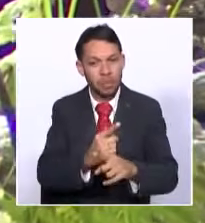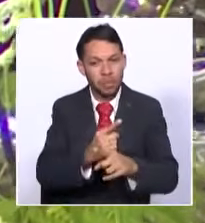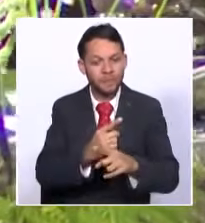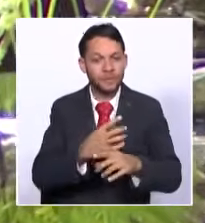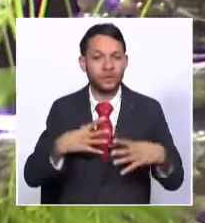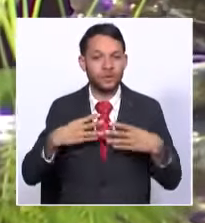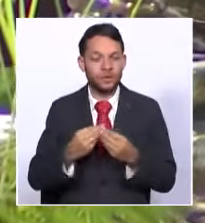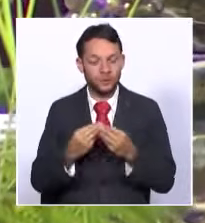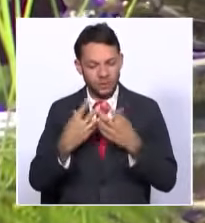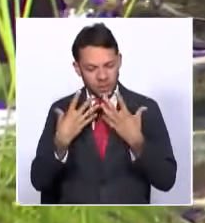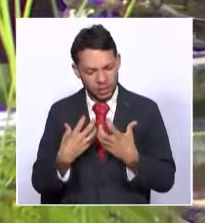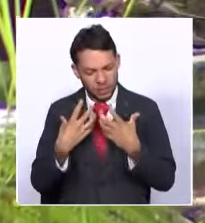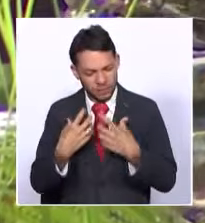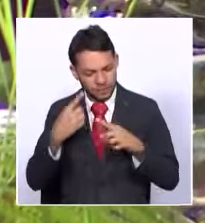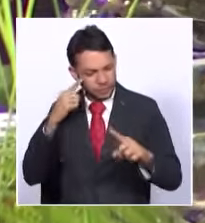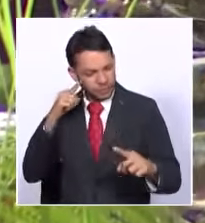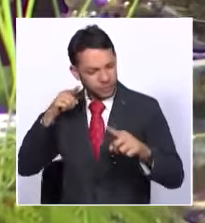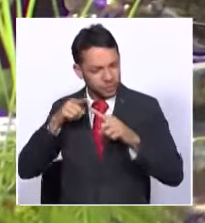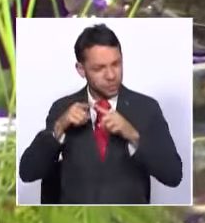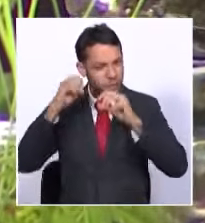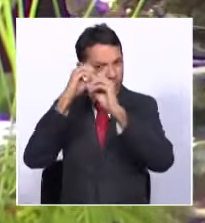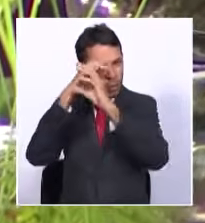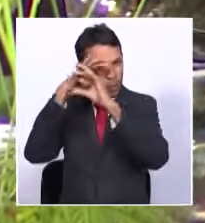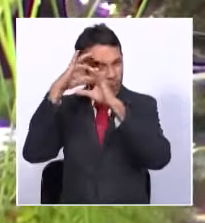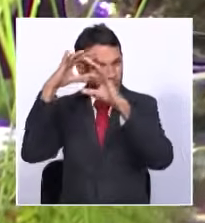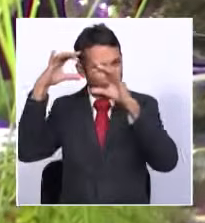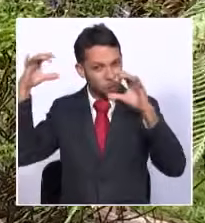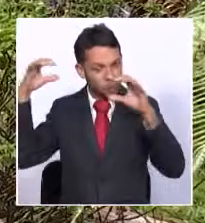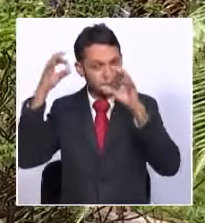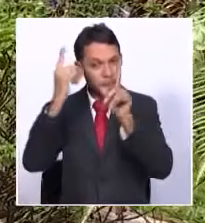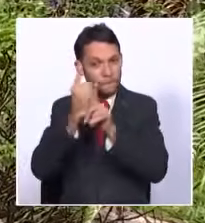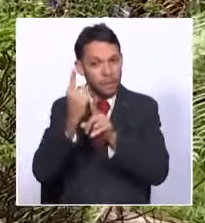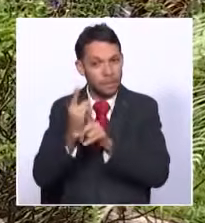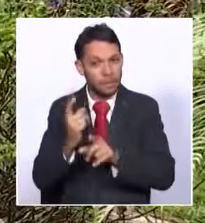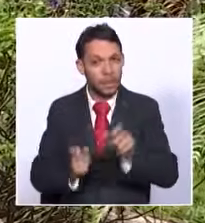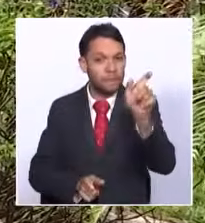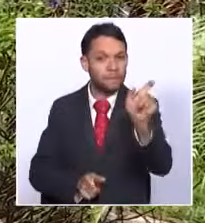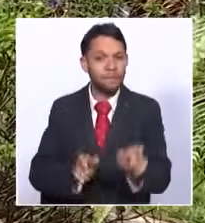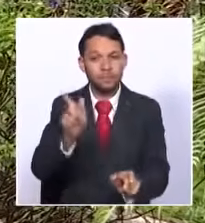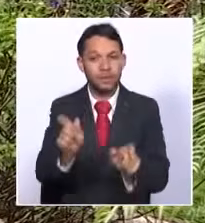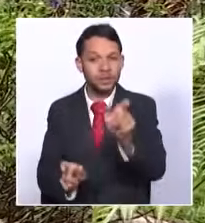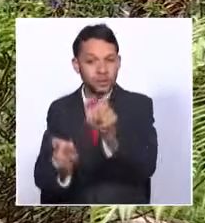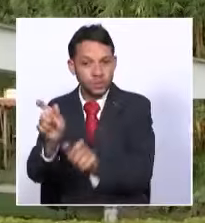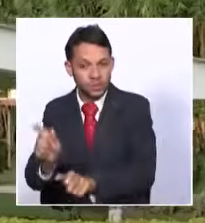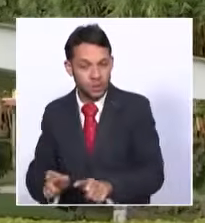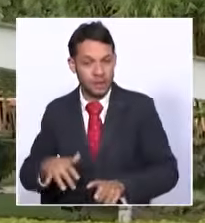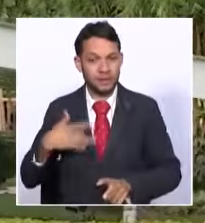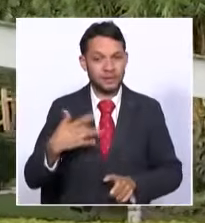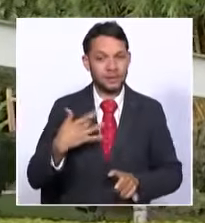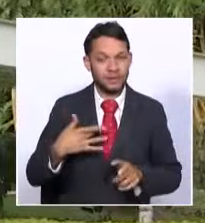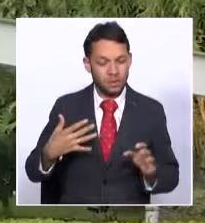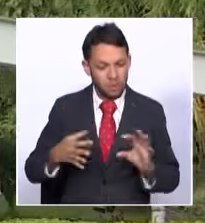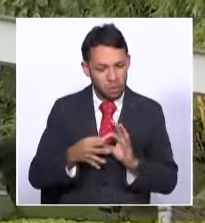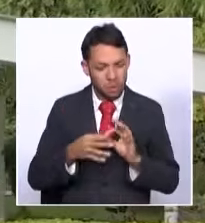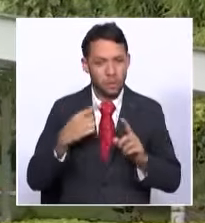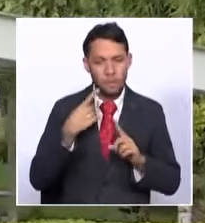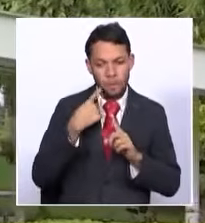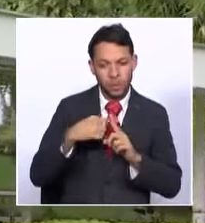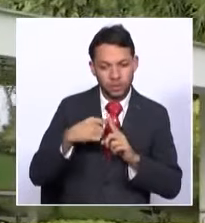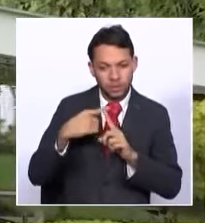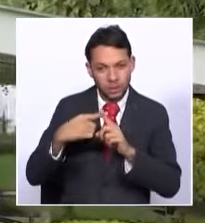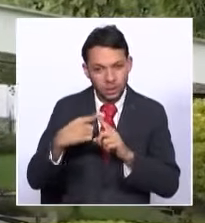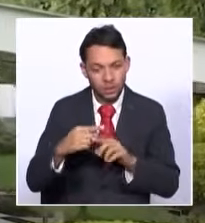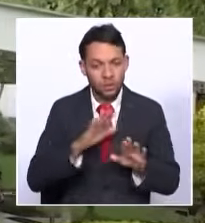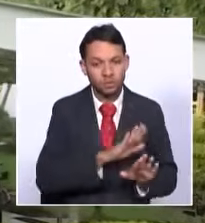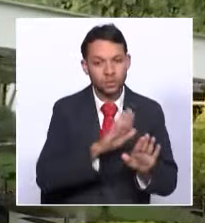Y mi sueño era poder tener un sitio como estos donde los pacientes se sintieran en un ambiente diferente, donde la